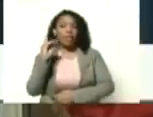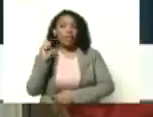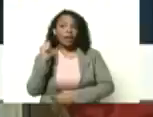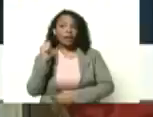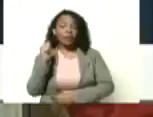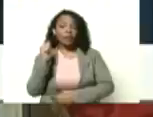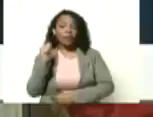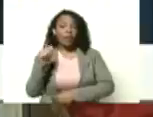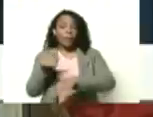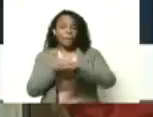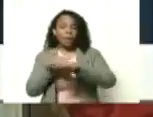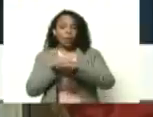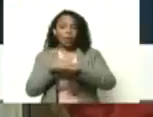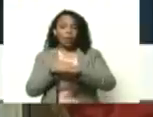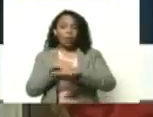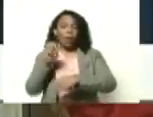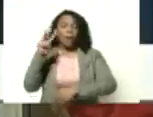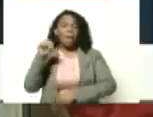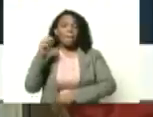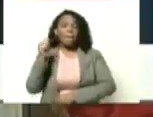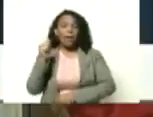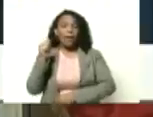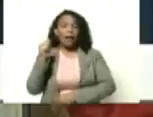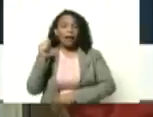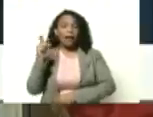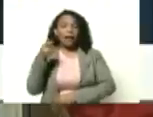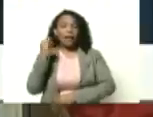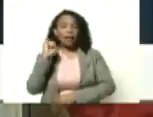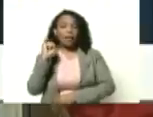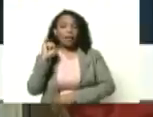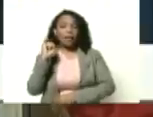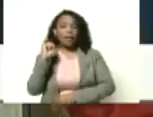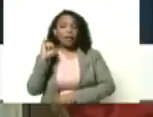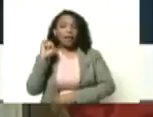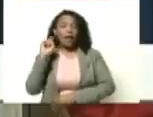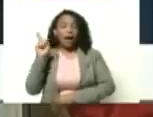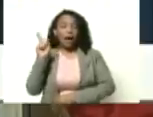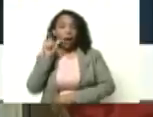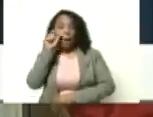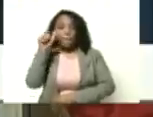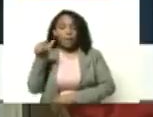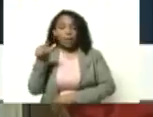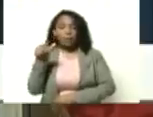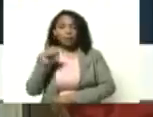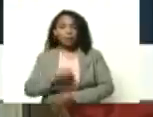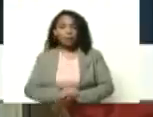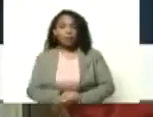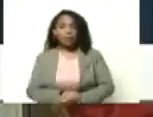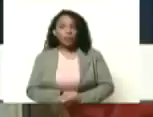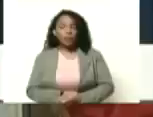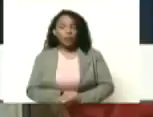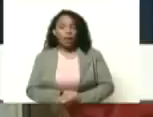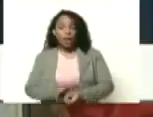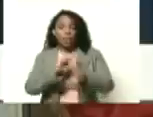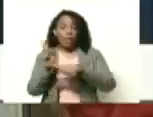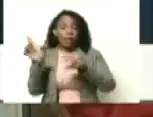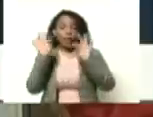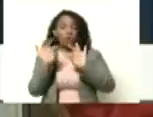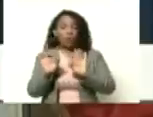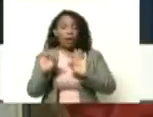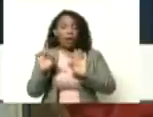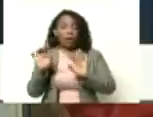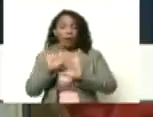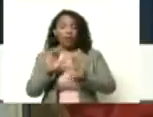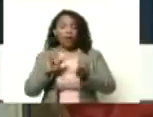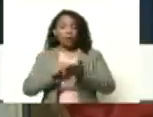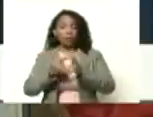maggi kumari en castellano en tal sentido ya ello significaba ella